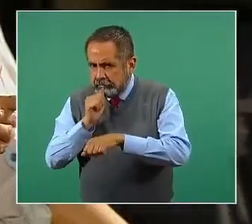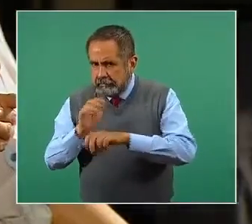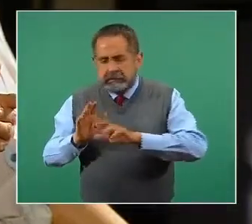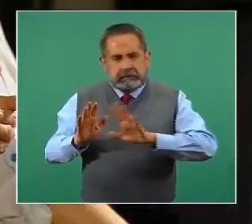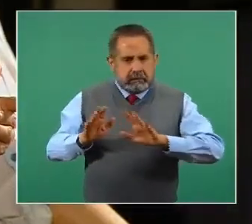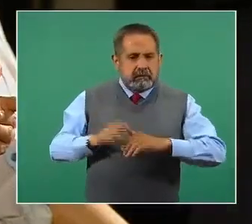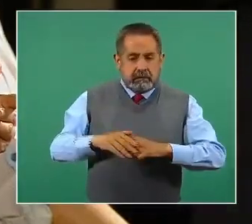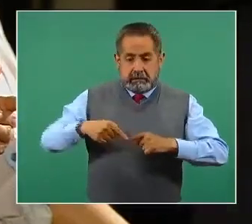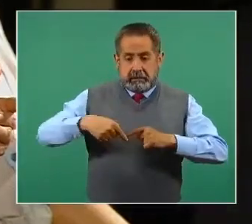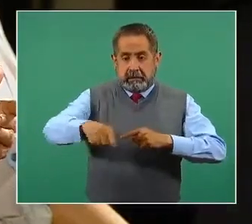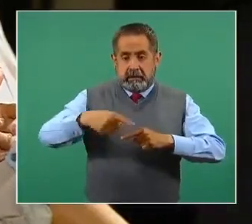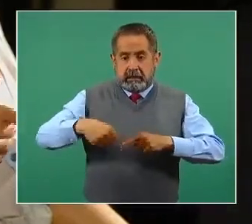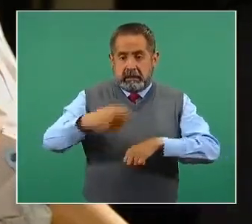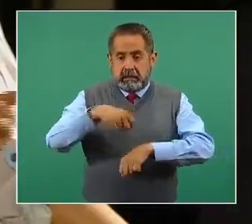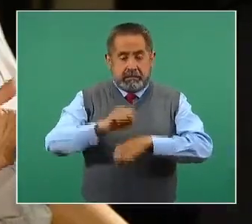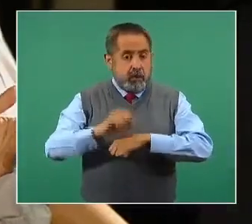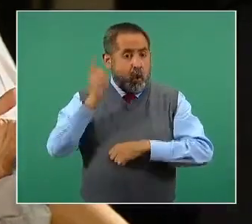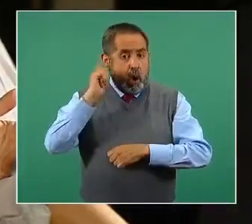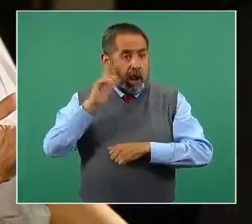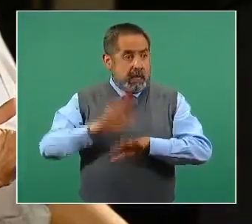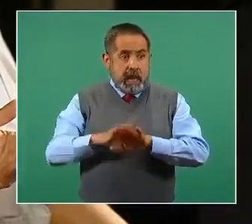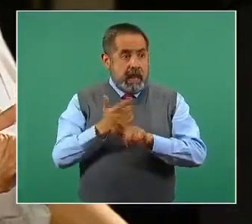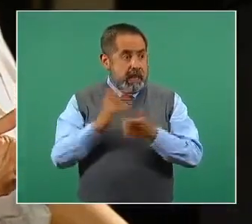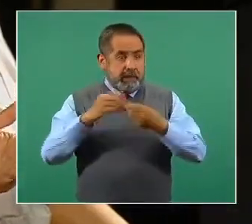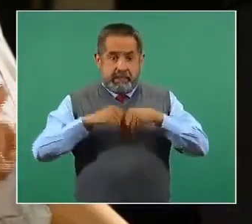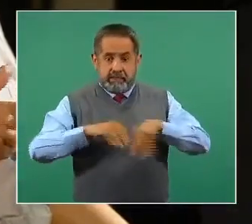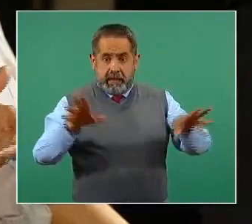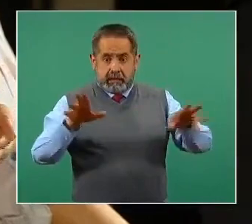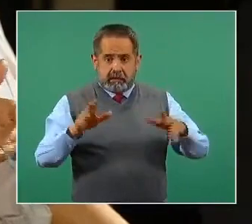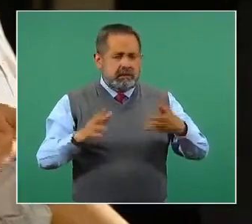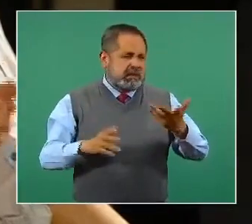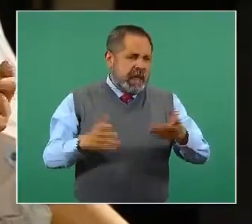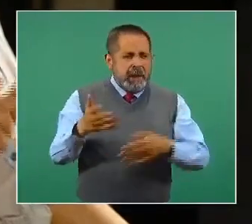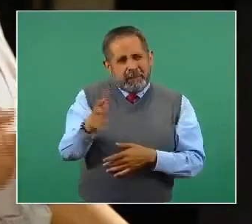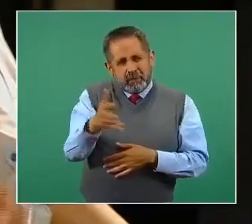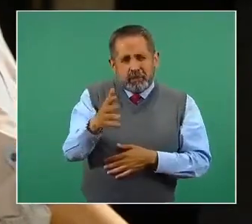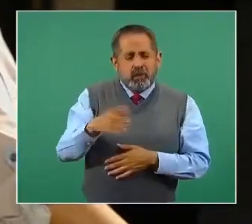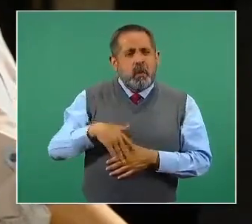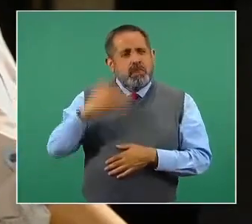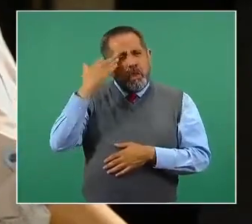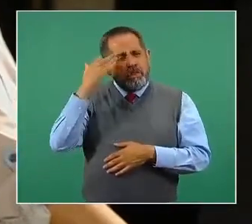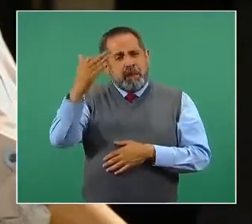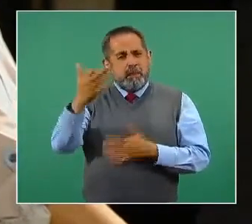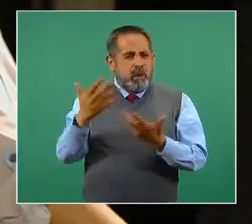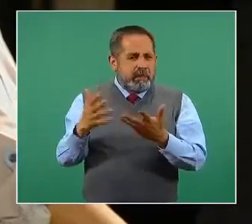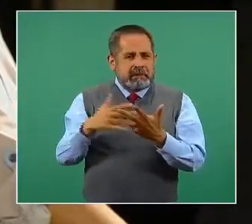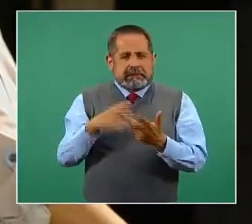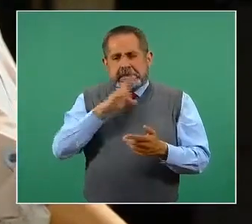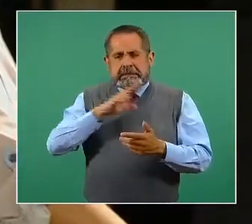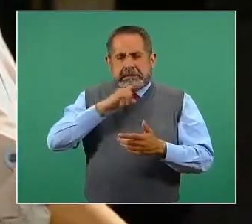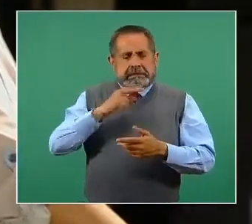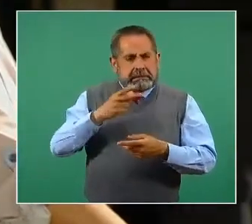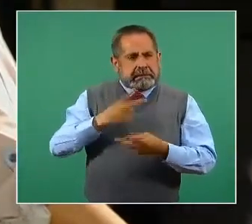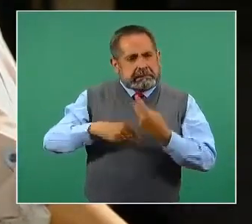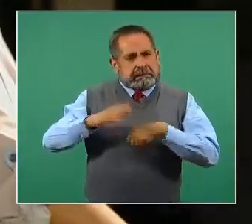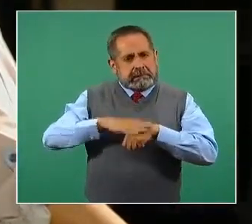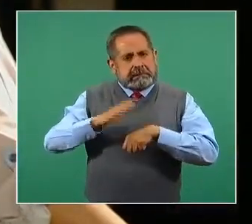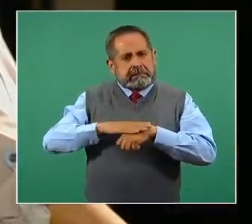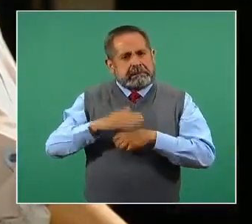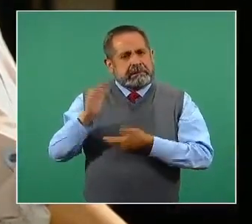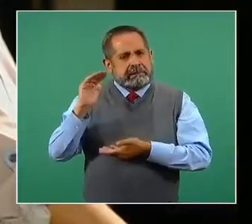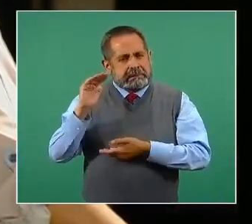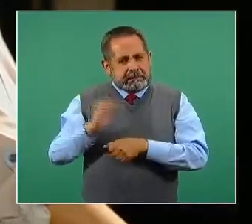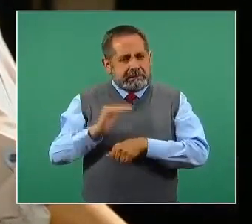decía que en esta semana esperan ya liberarse. Más o menos, ¿qué tiempo igual agilizan